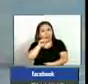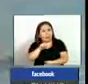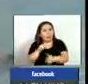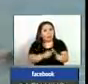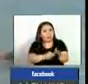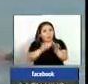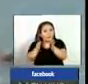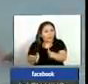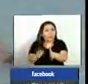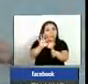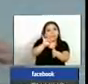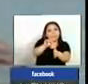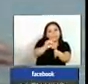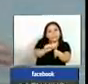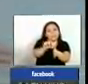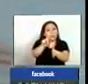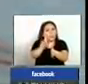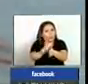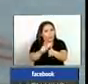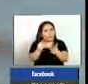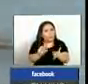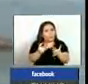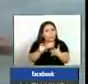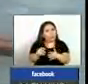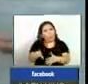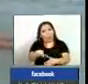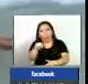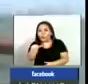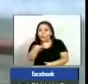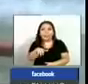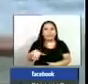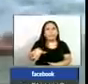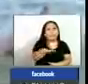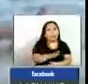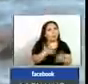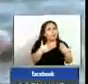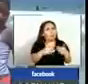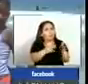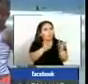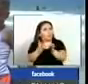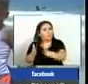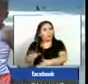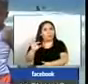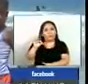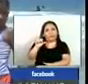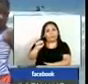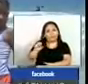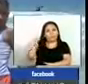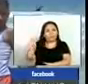a la fase 1 de recuperación en tanto las otras 14 provincias están en la fase 2